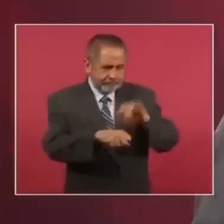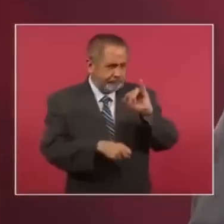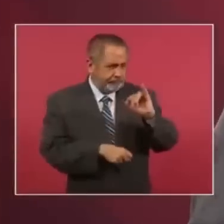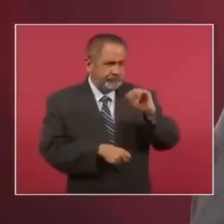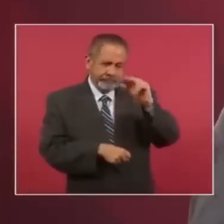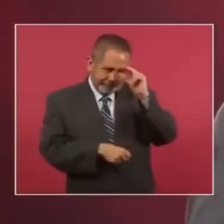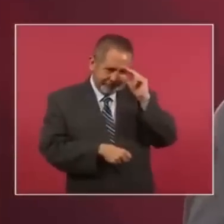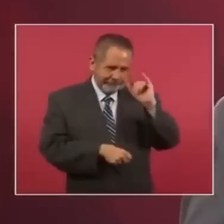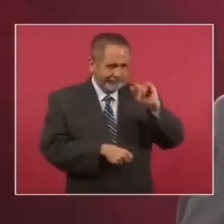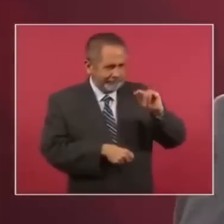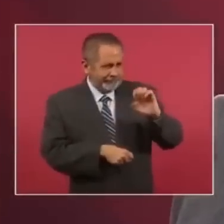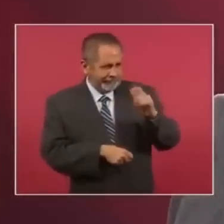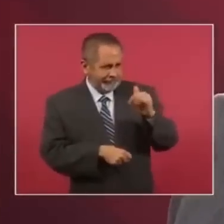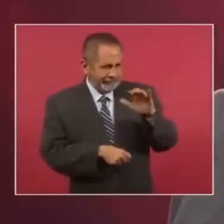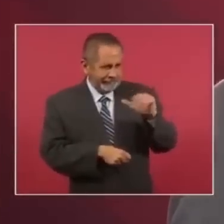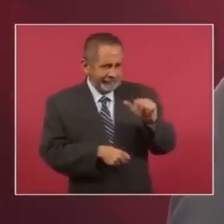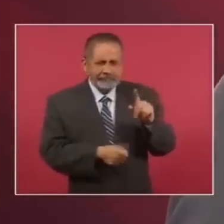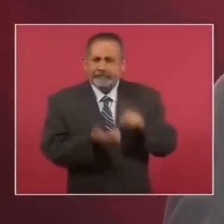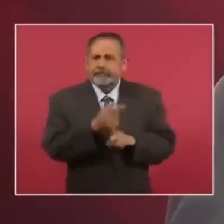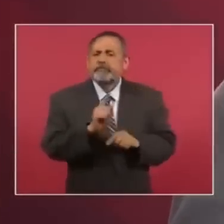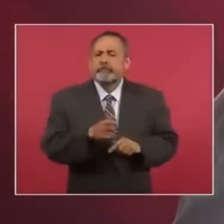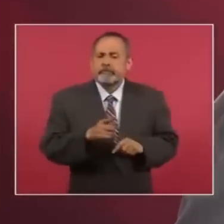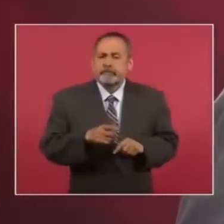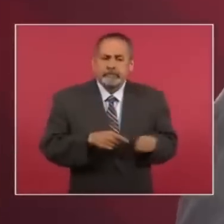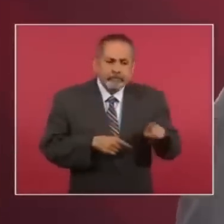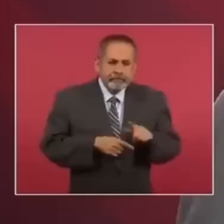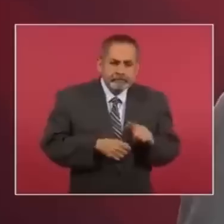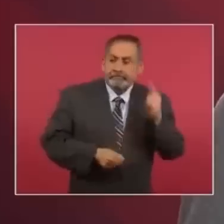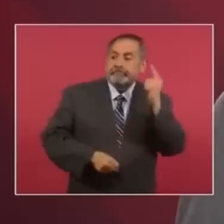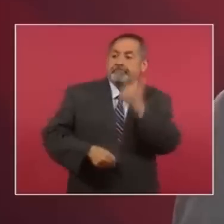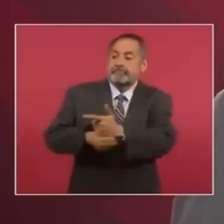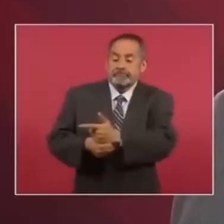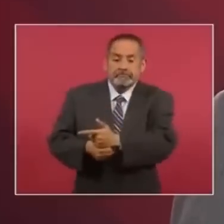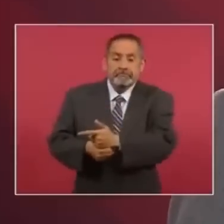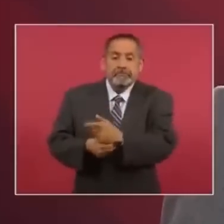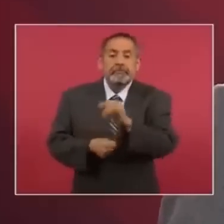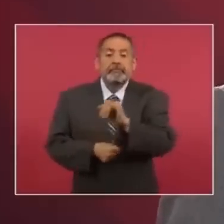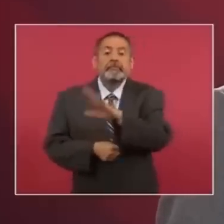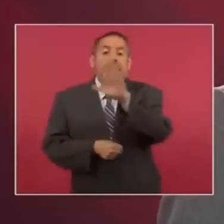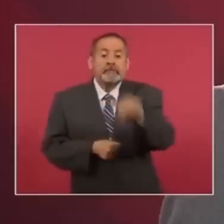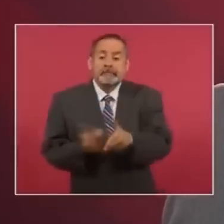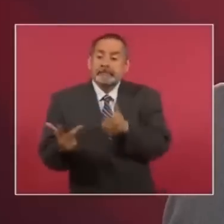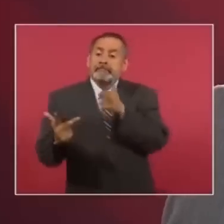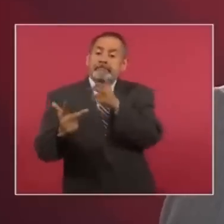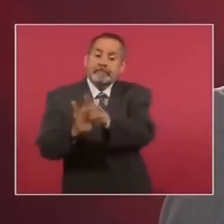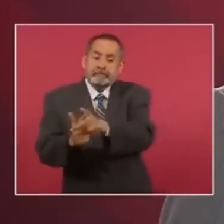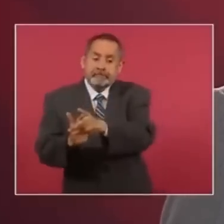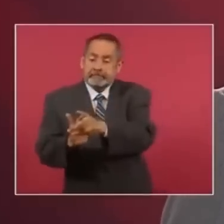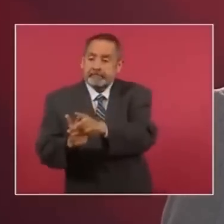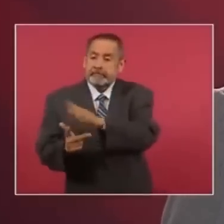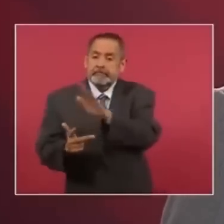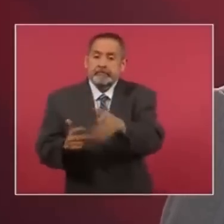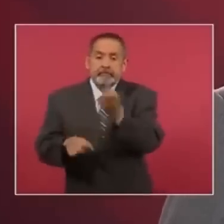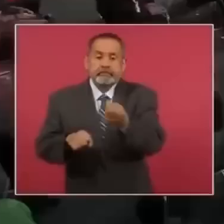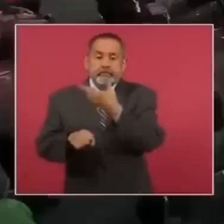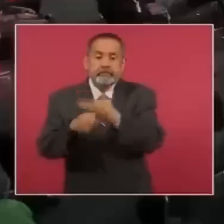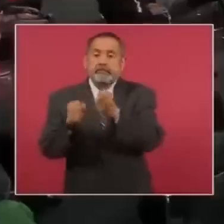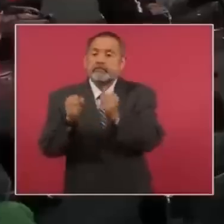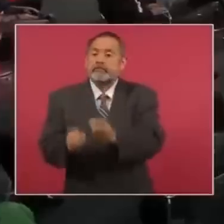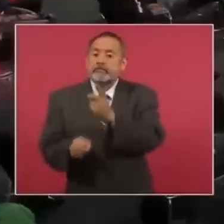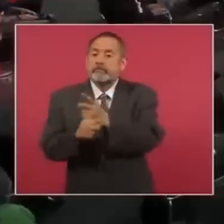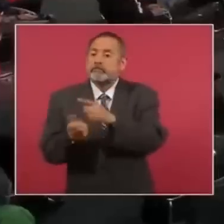obtuvo información de que iban a asesinar al secretario de Seguridad Pública